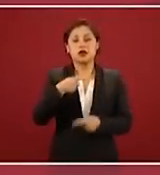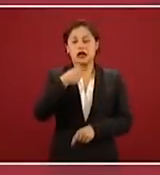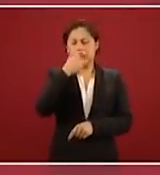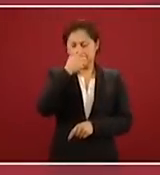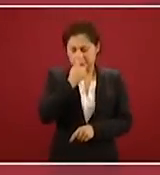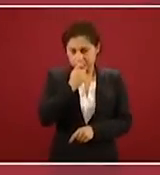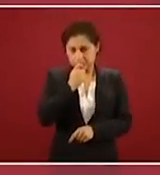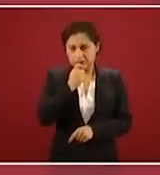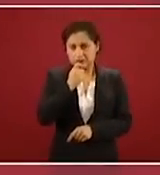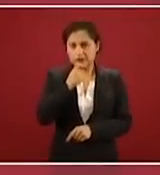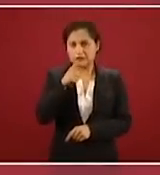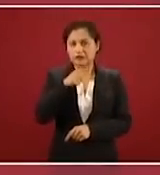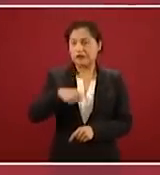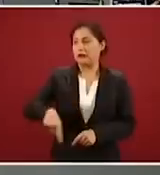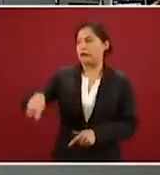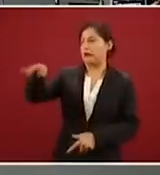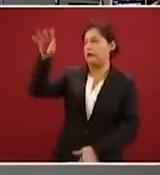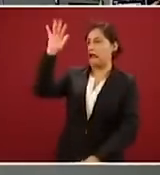O sea,